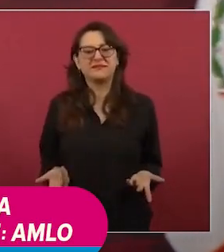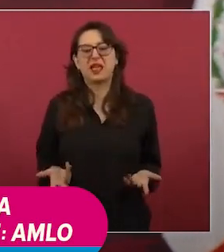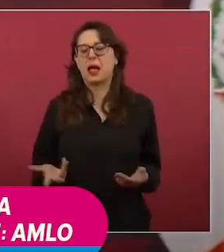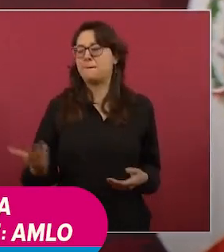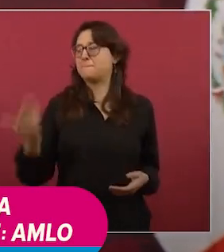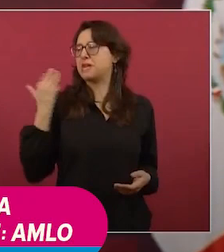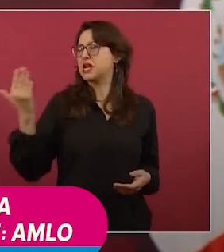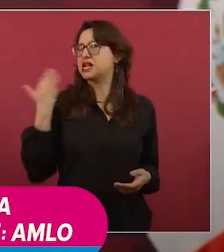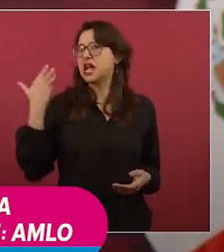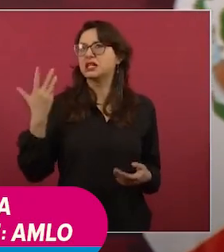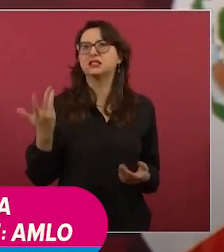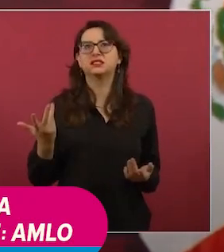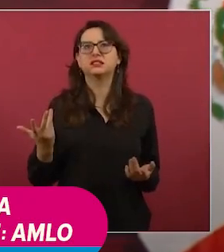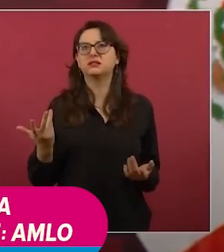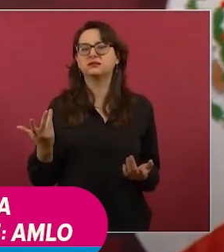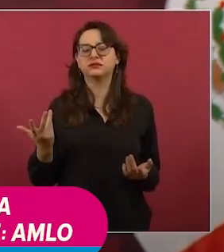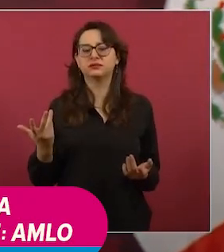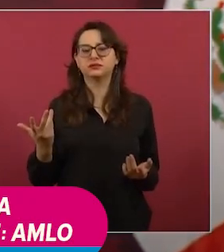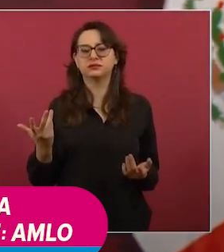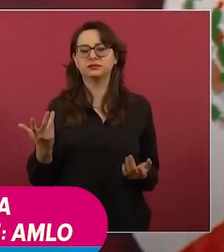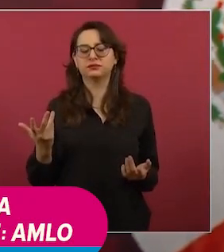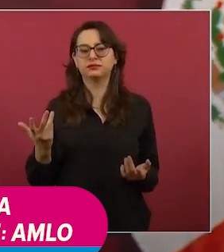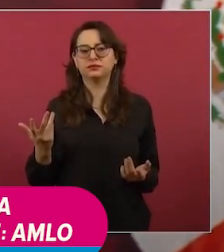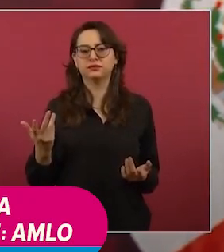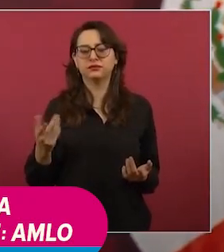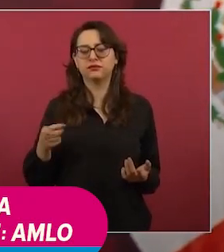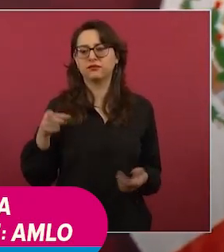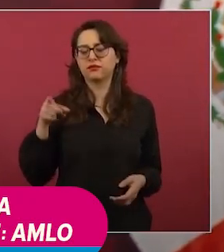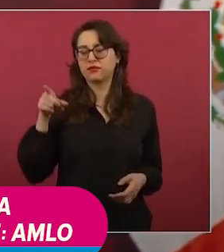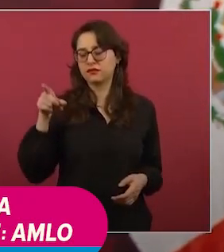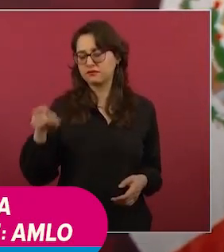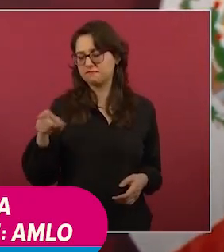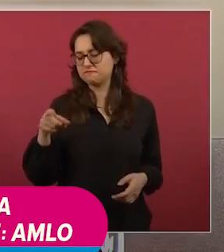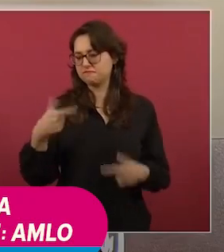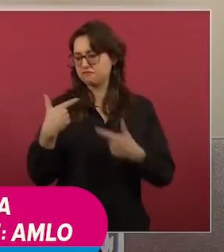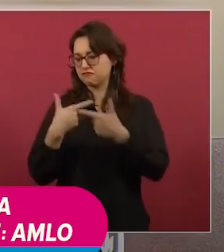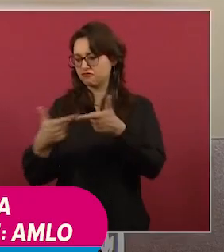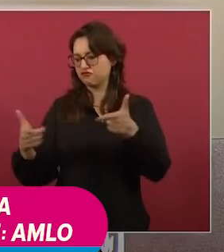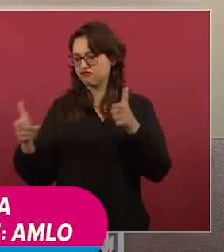grupo de un supuesto tribunal